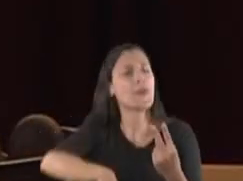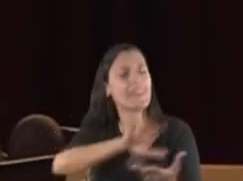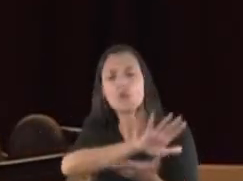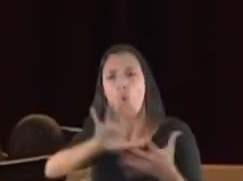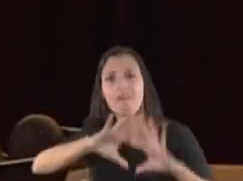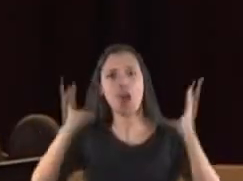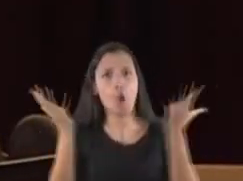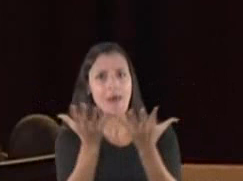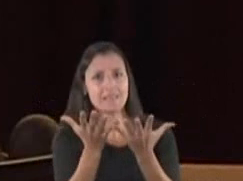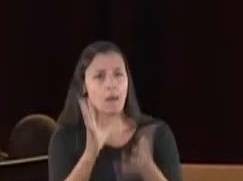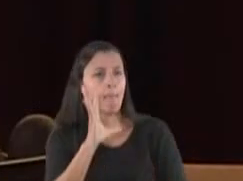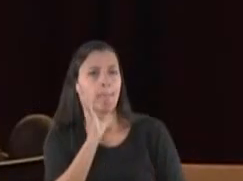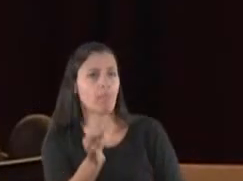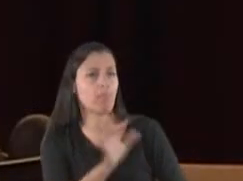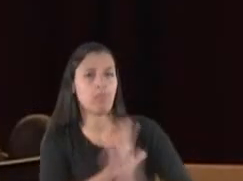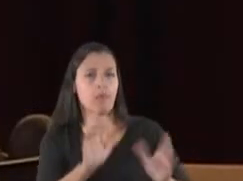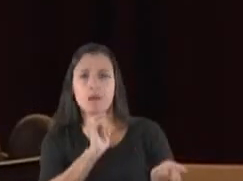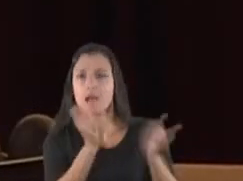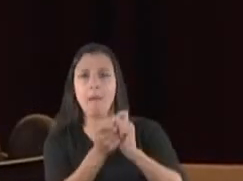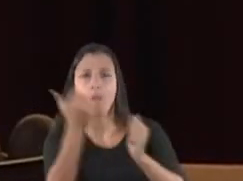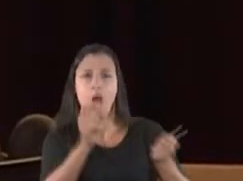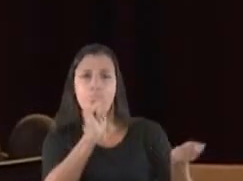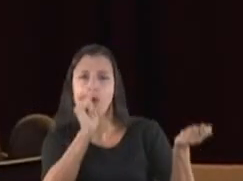es muy evidente que la globalización ha cambiado.